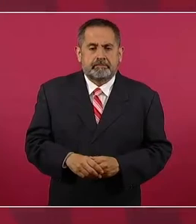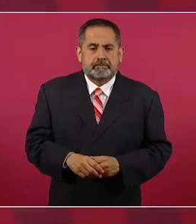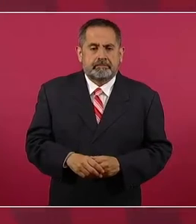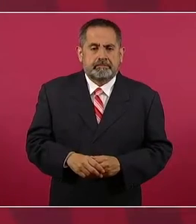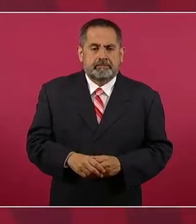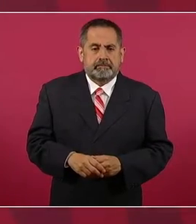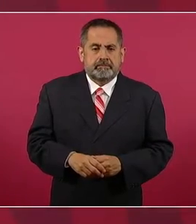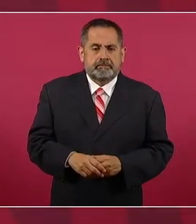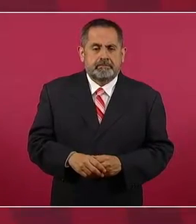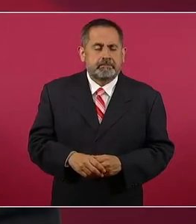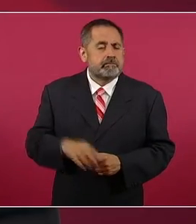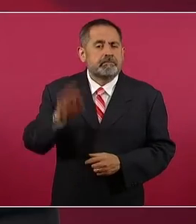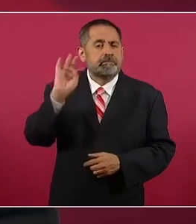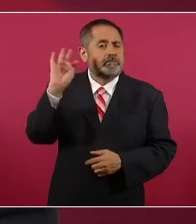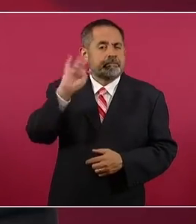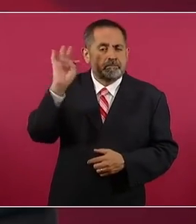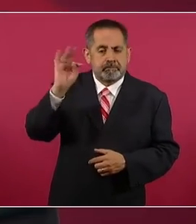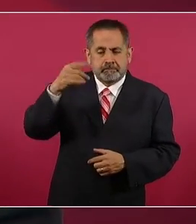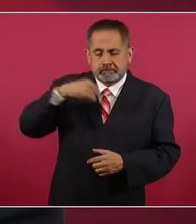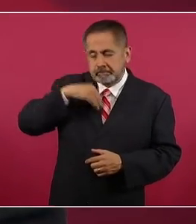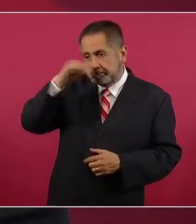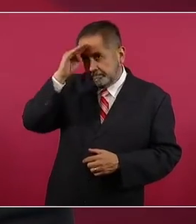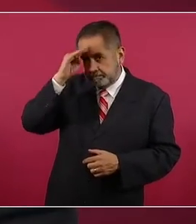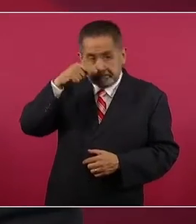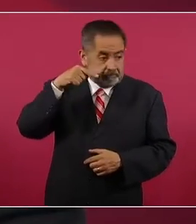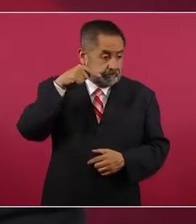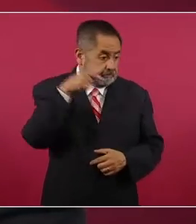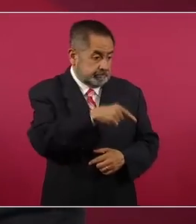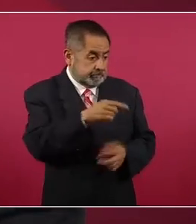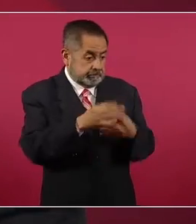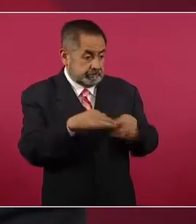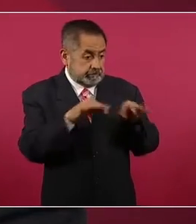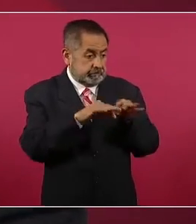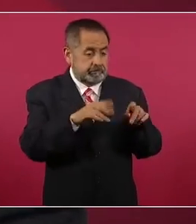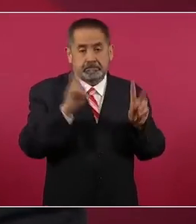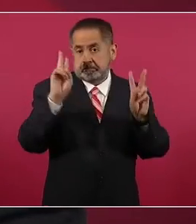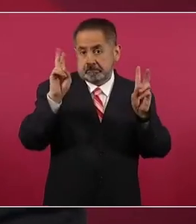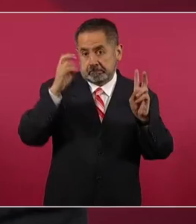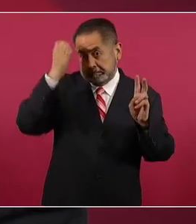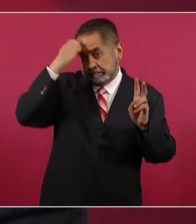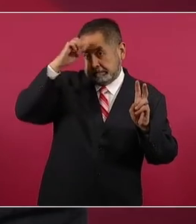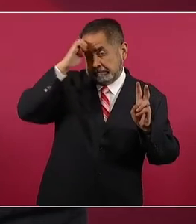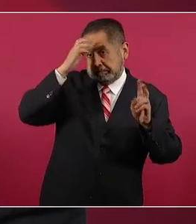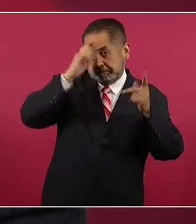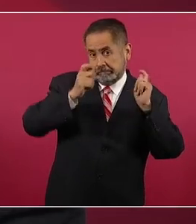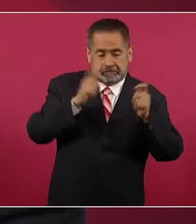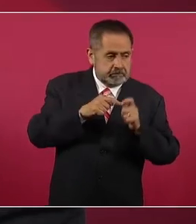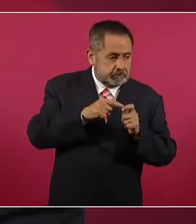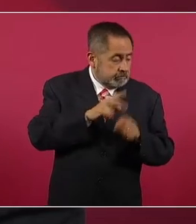me guiara por lo que opinan los expertos,